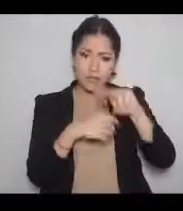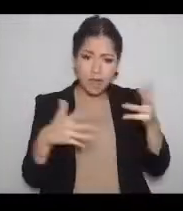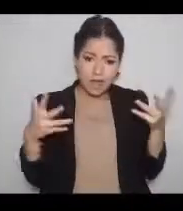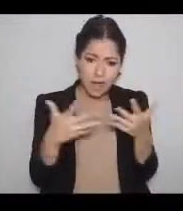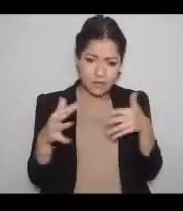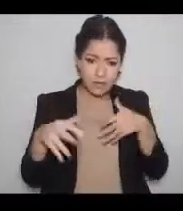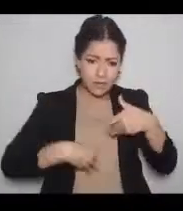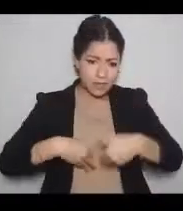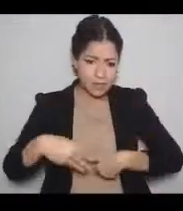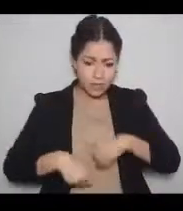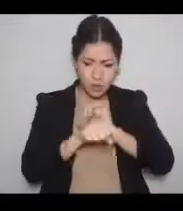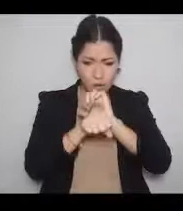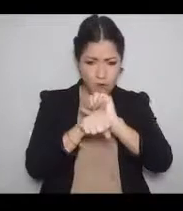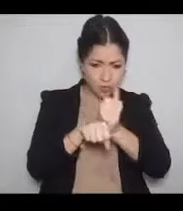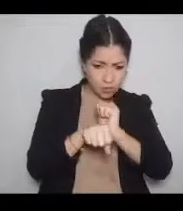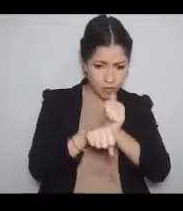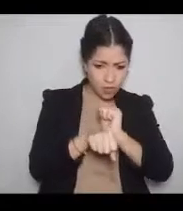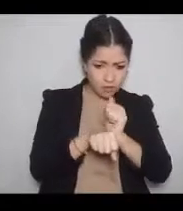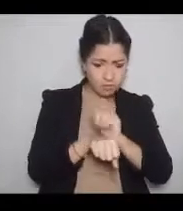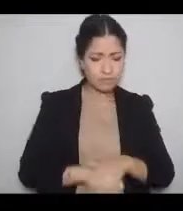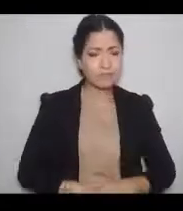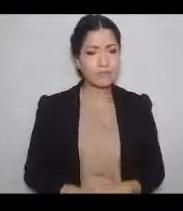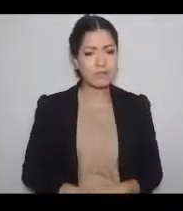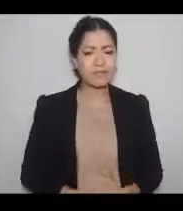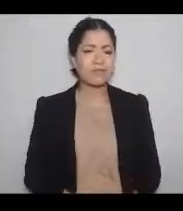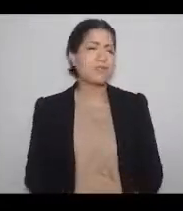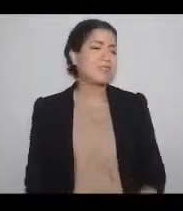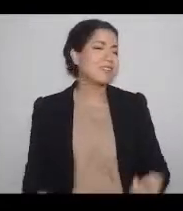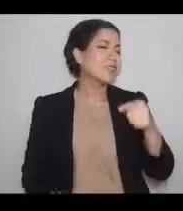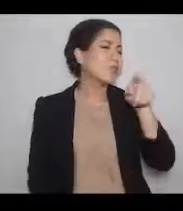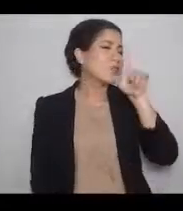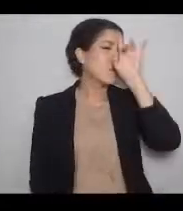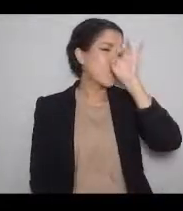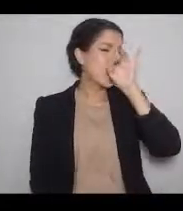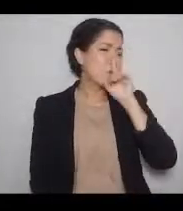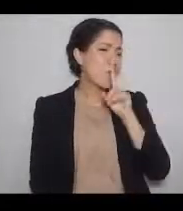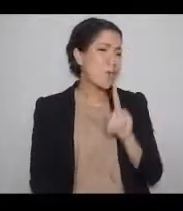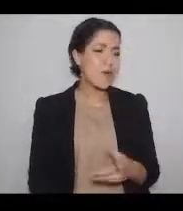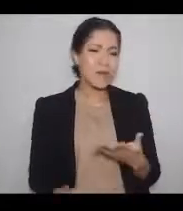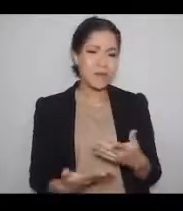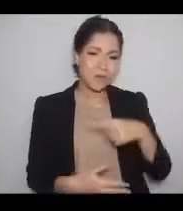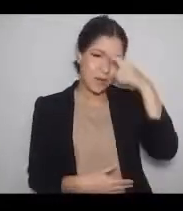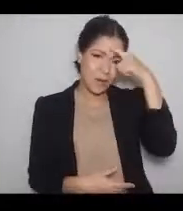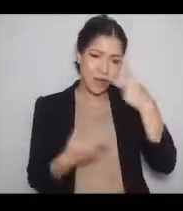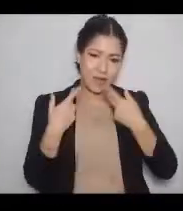cosa. Eres demasiado guapo para el papel.